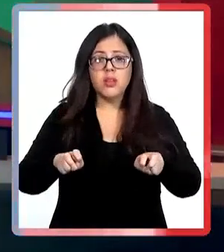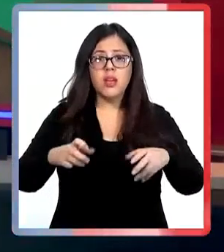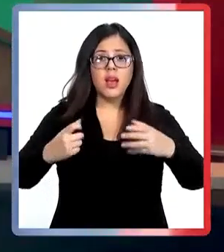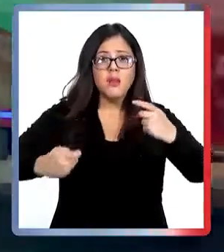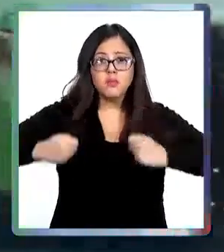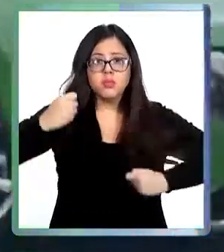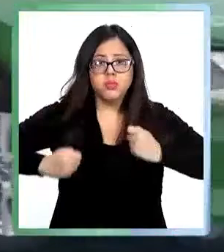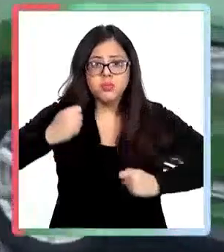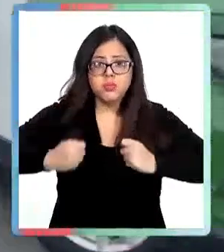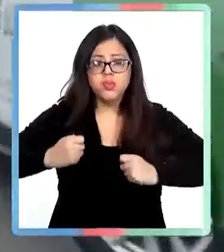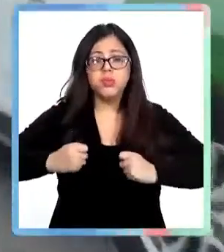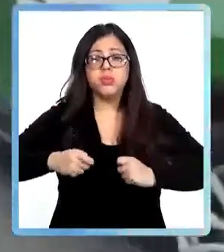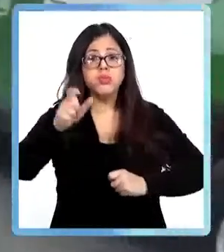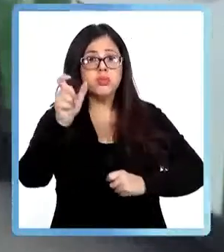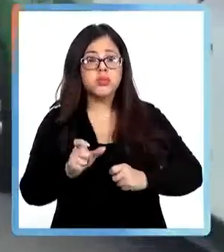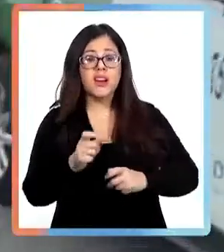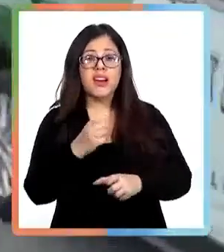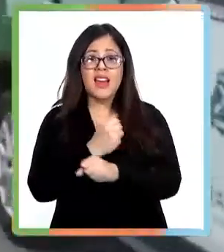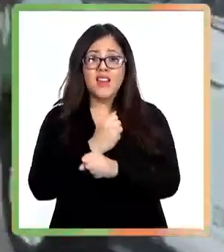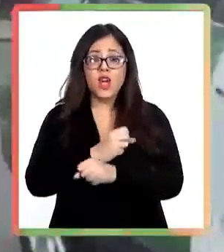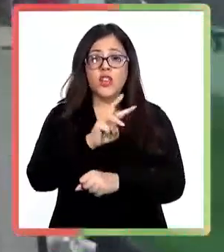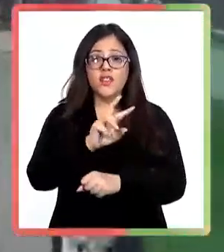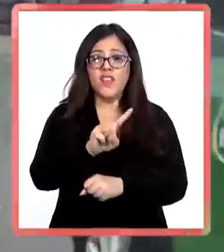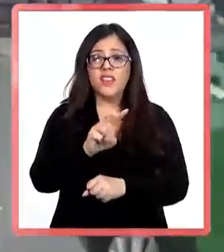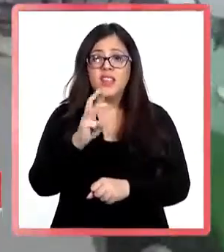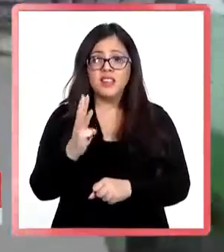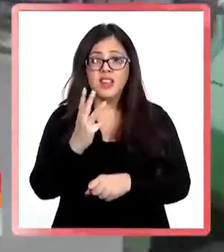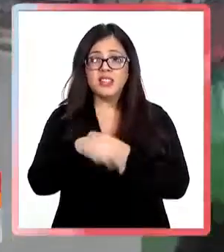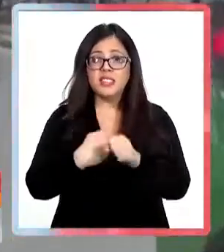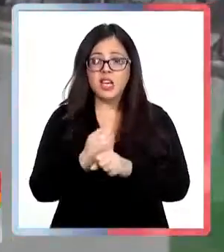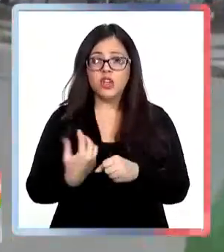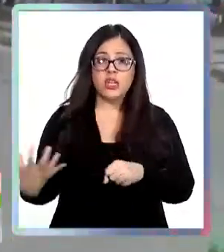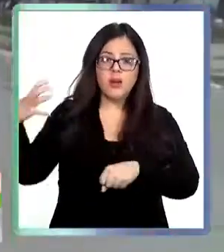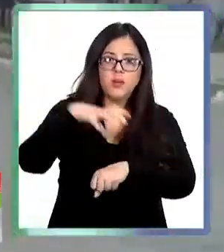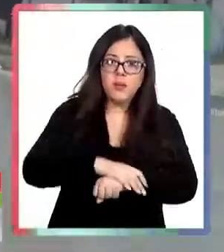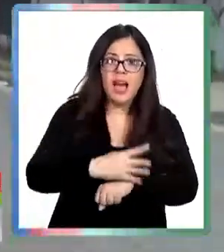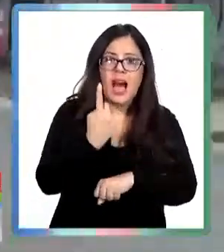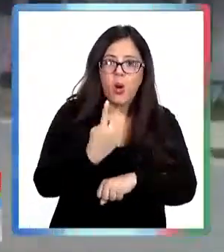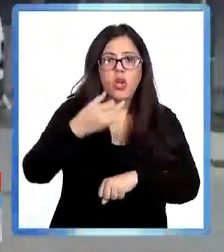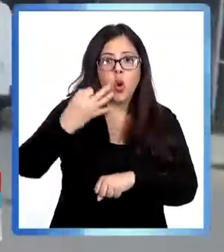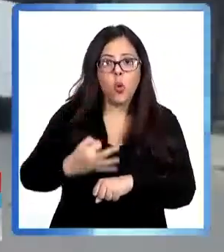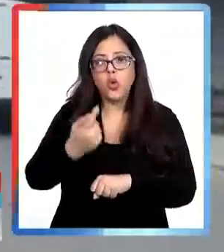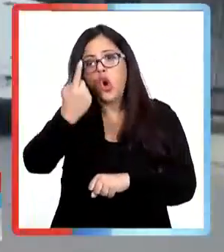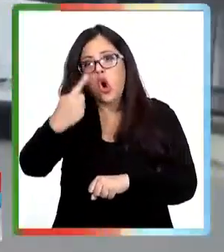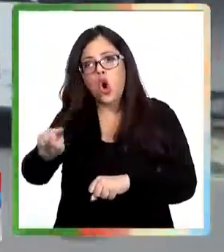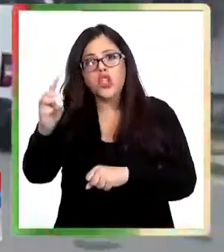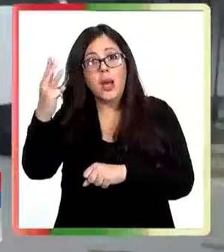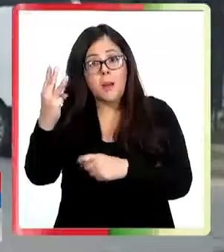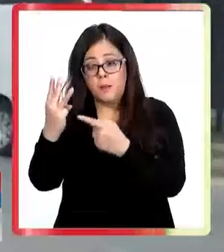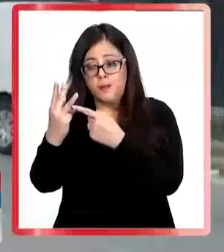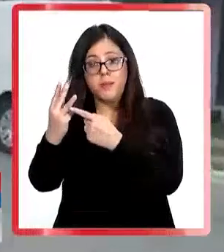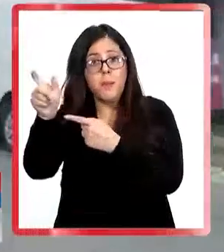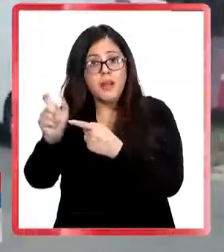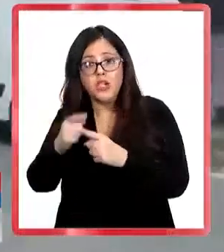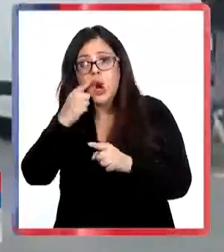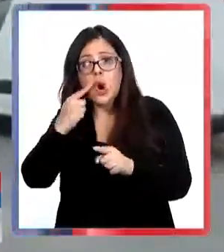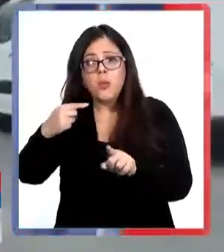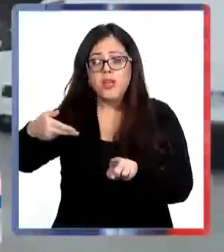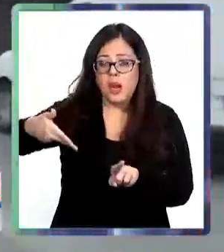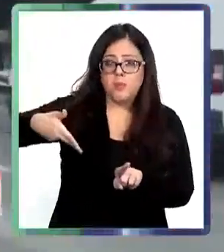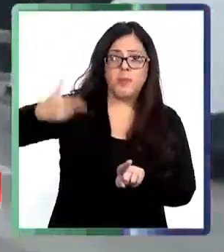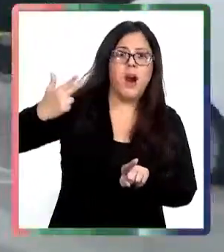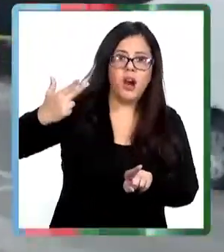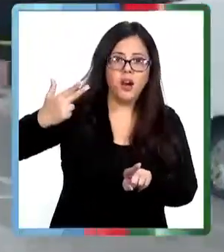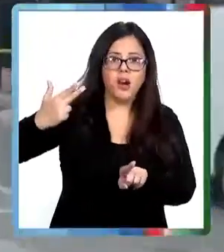e intentaron escapar. El carabinero de 23 años logró detener a uno de ellos y justo en ese momento llegó un tercer hombre que le disparó